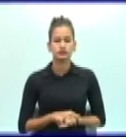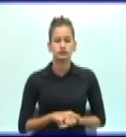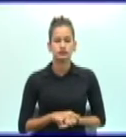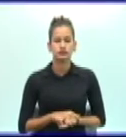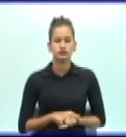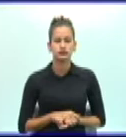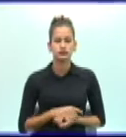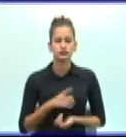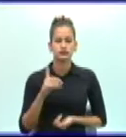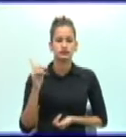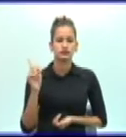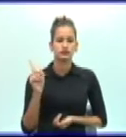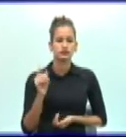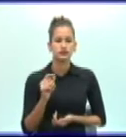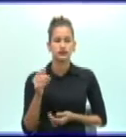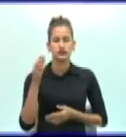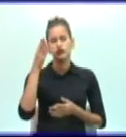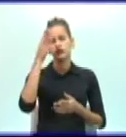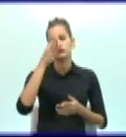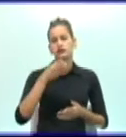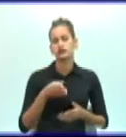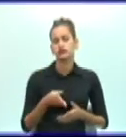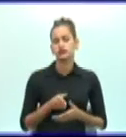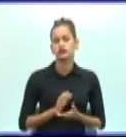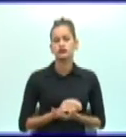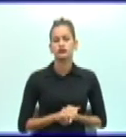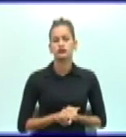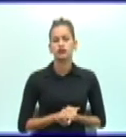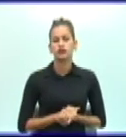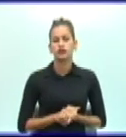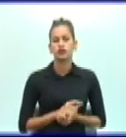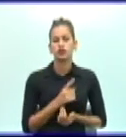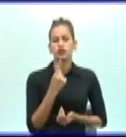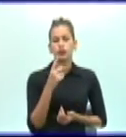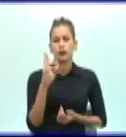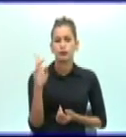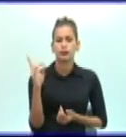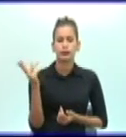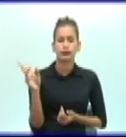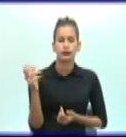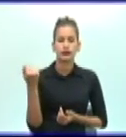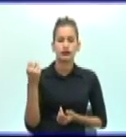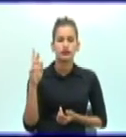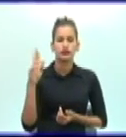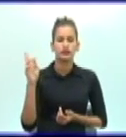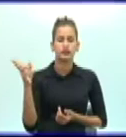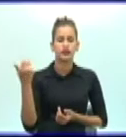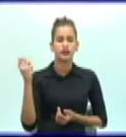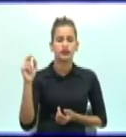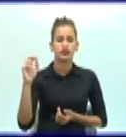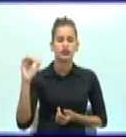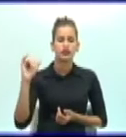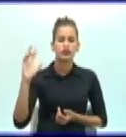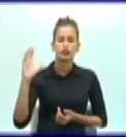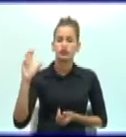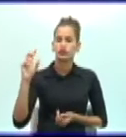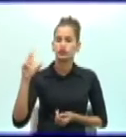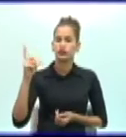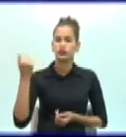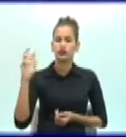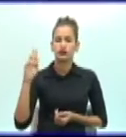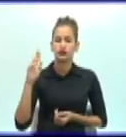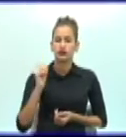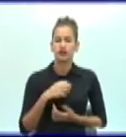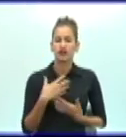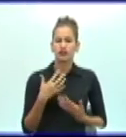Esta recta constituye una perpendicular al segmento AB, es su eje